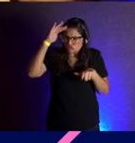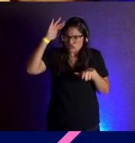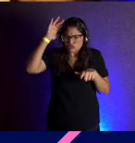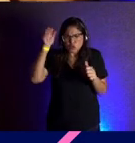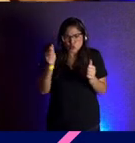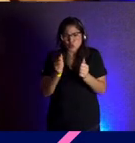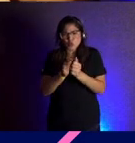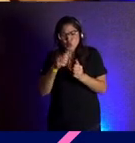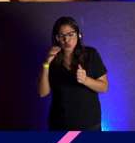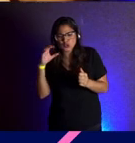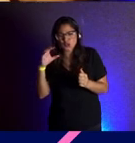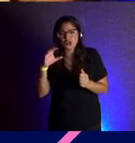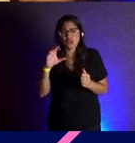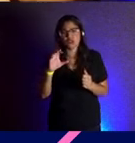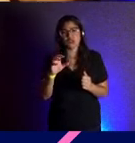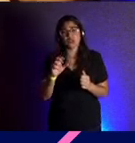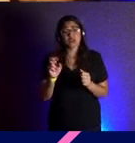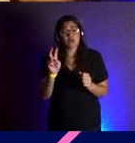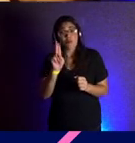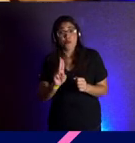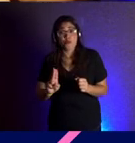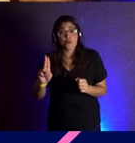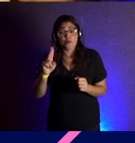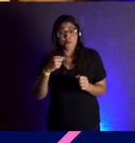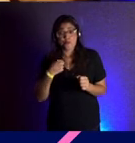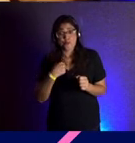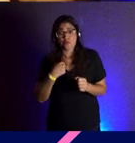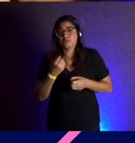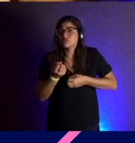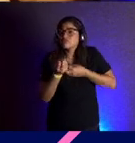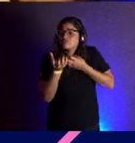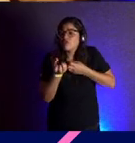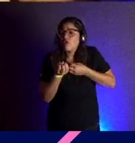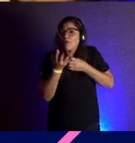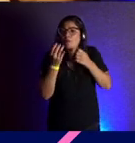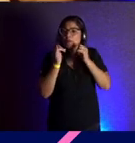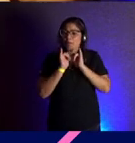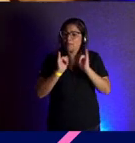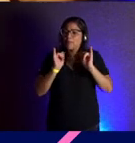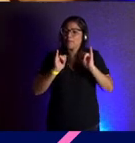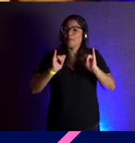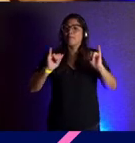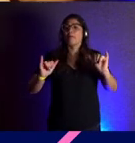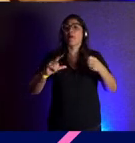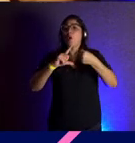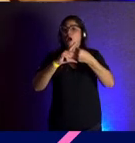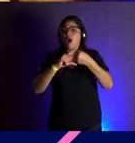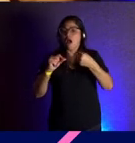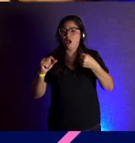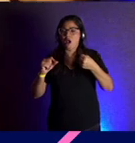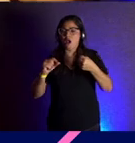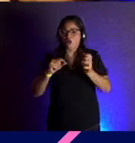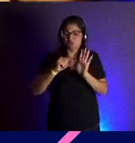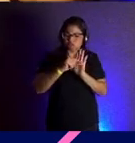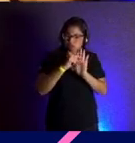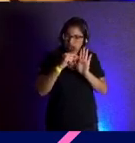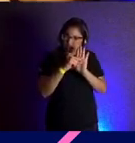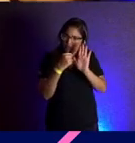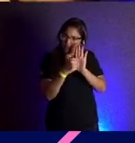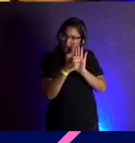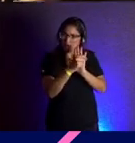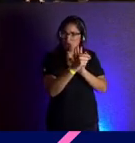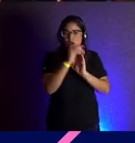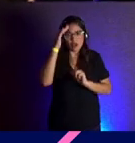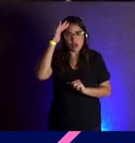están usando nuestra data para publicar un artículo académico. Entonces funciona al revés esta vez.